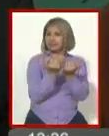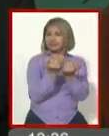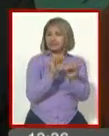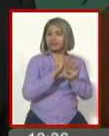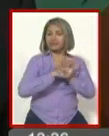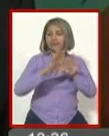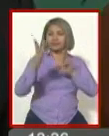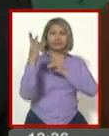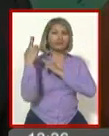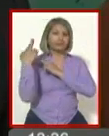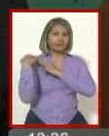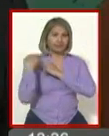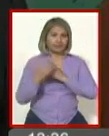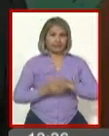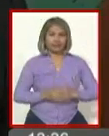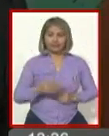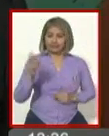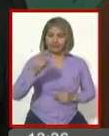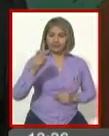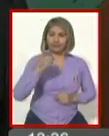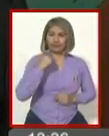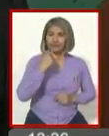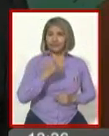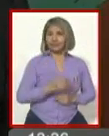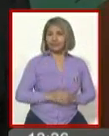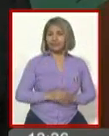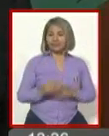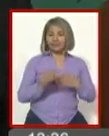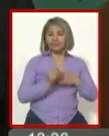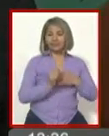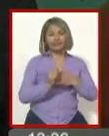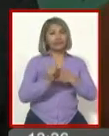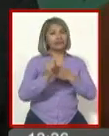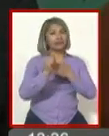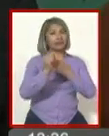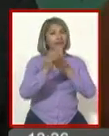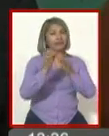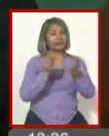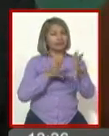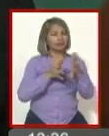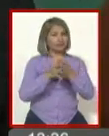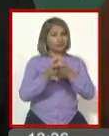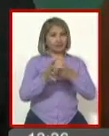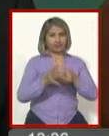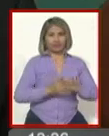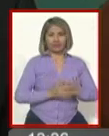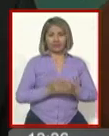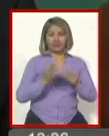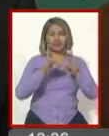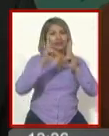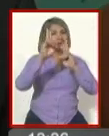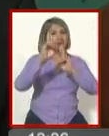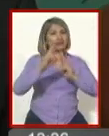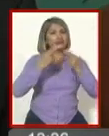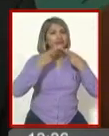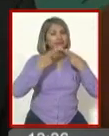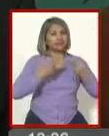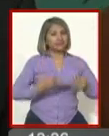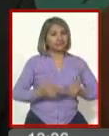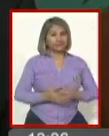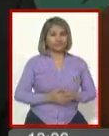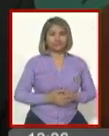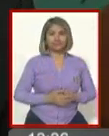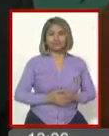manera irresponsable. Necesitamos una dirección transparente y honesta que dirija